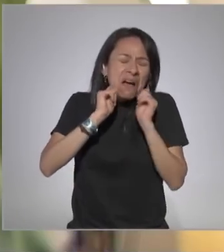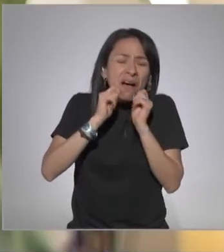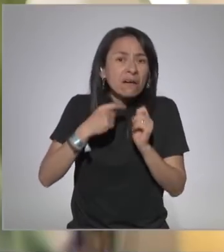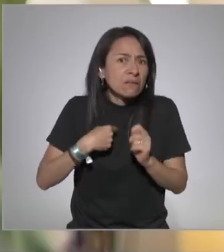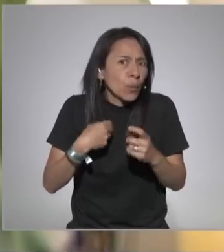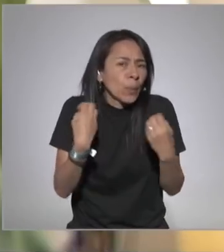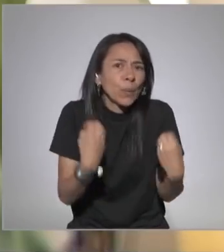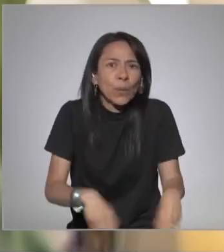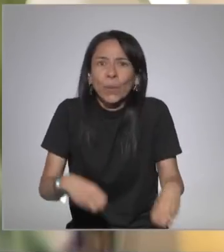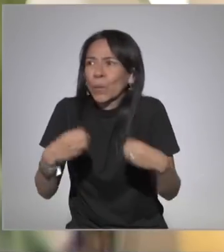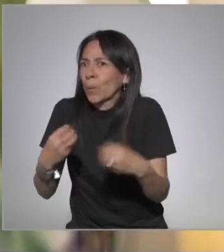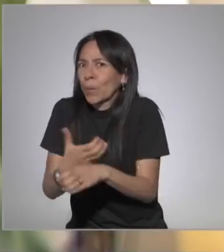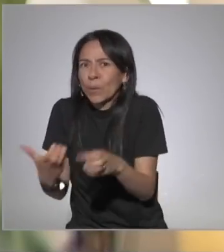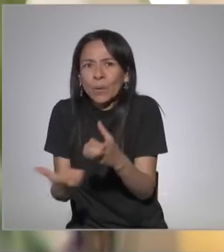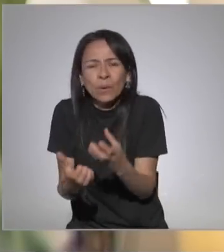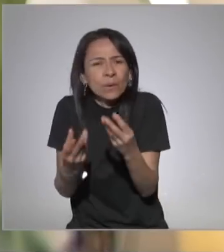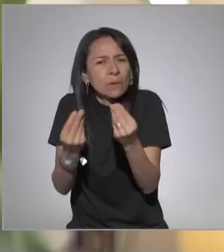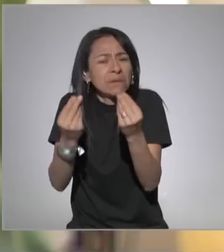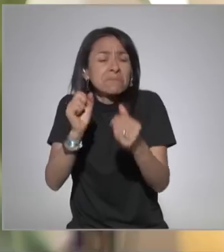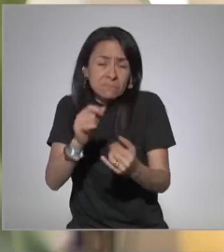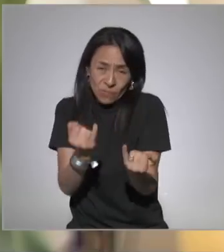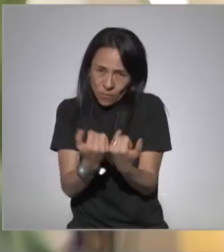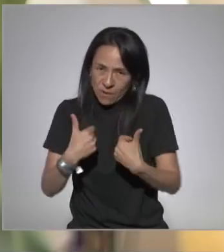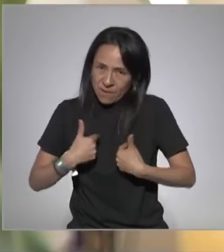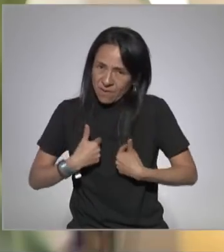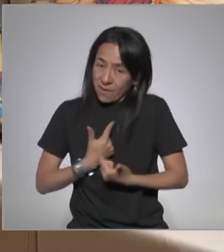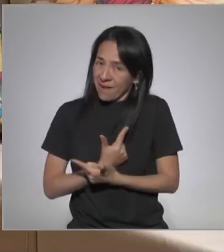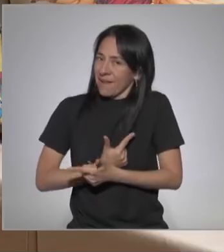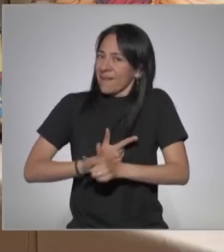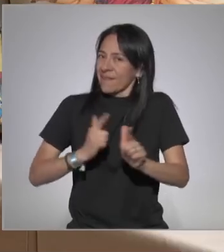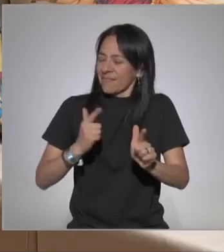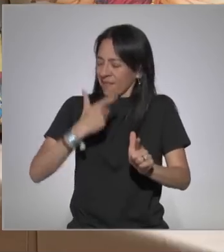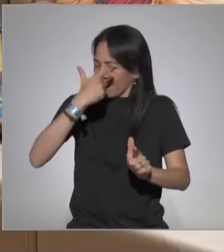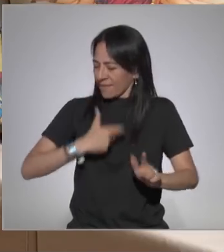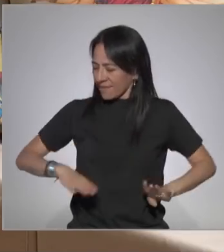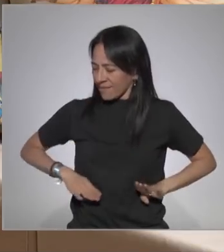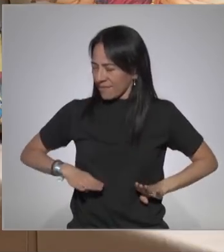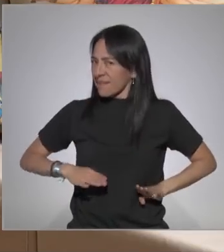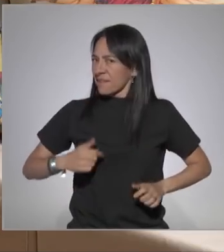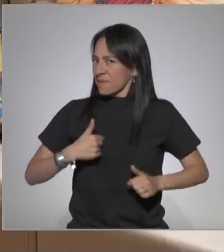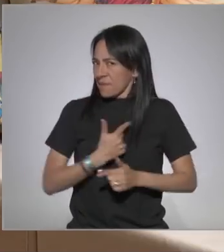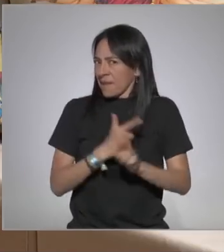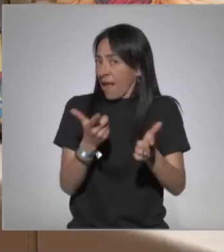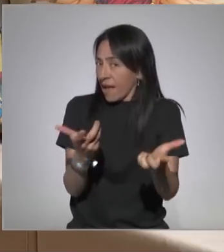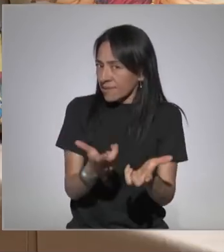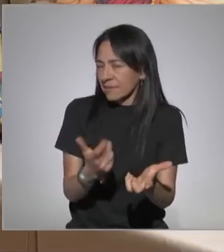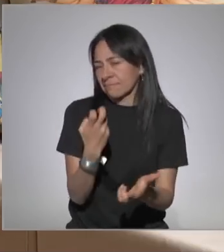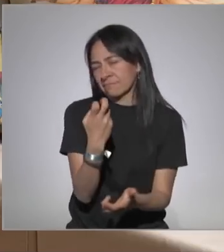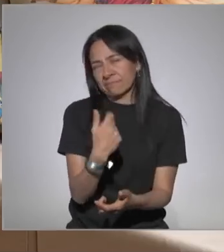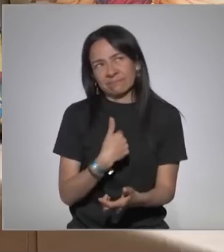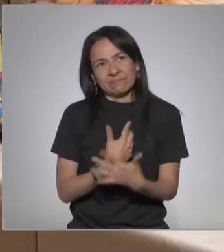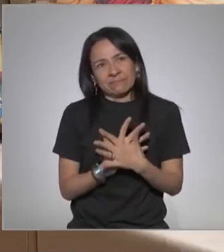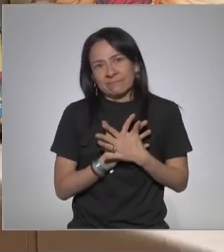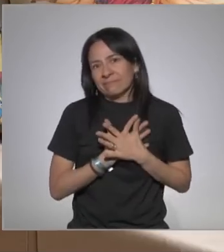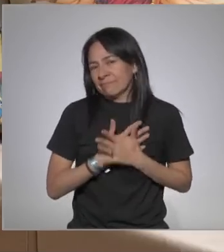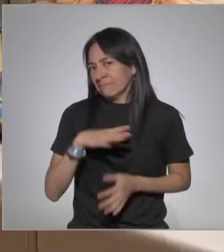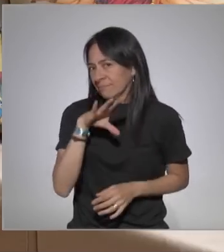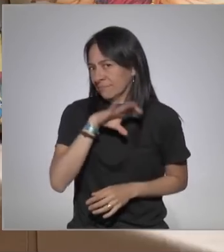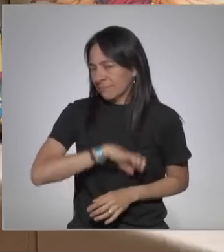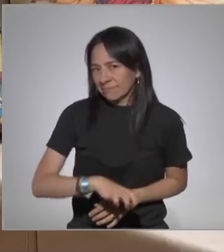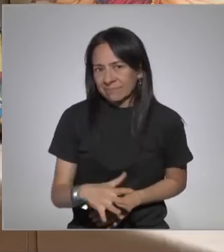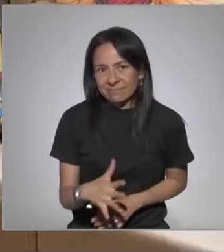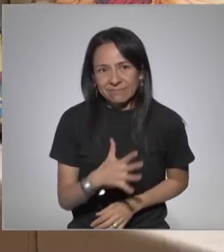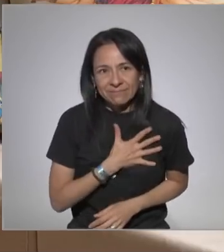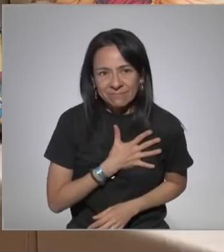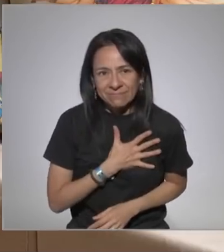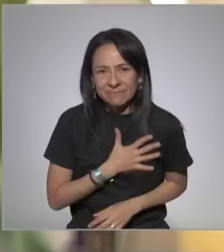amo mucho mi libertad de ser y de hacer. No necesariamente hay un límite